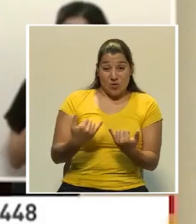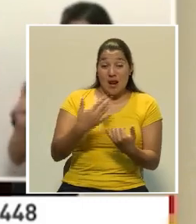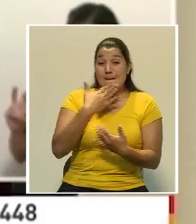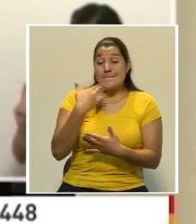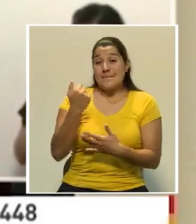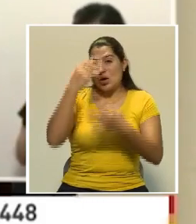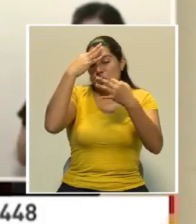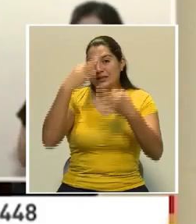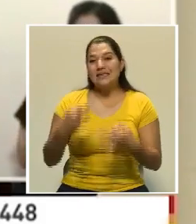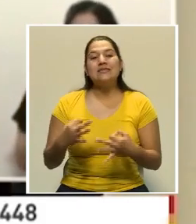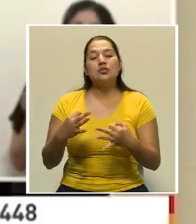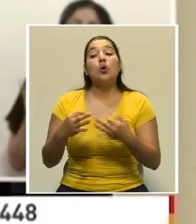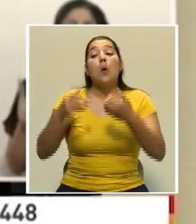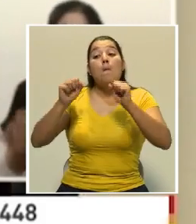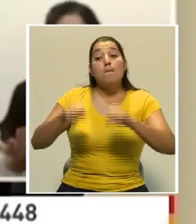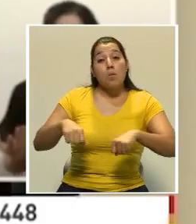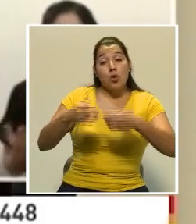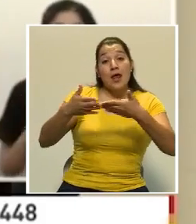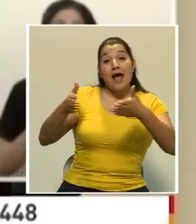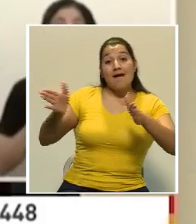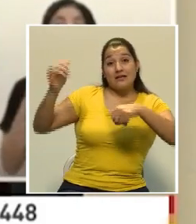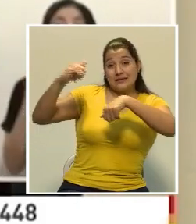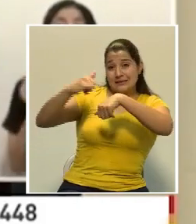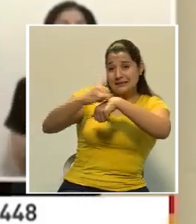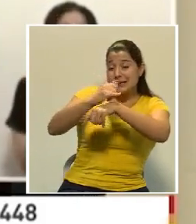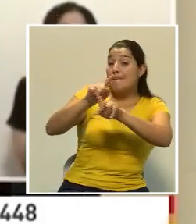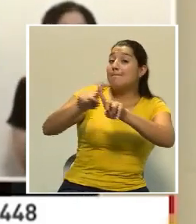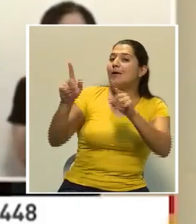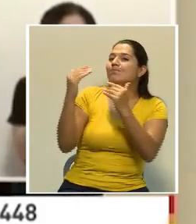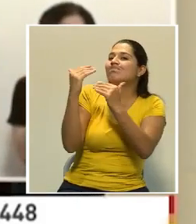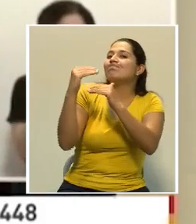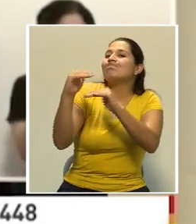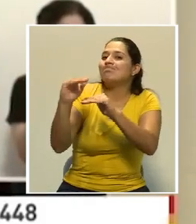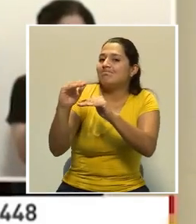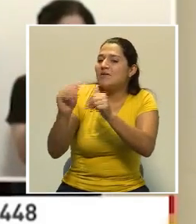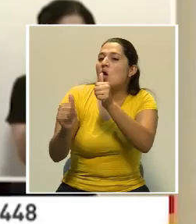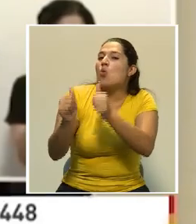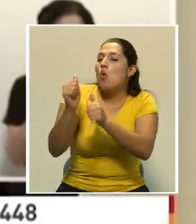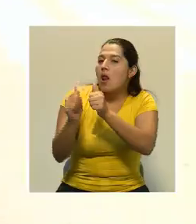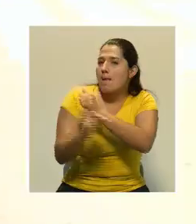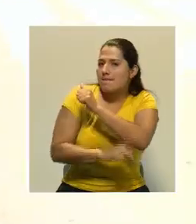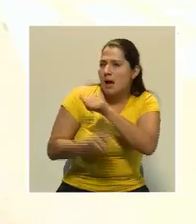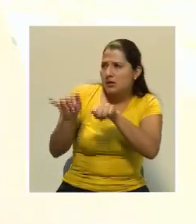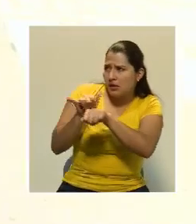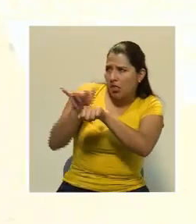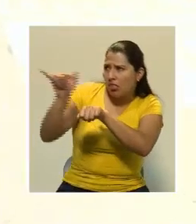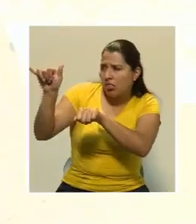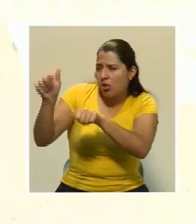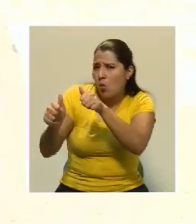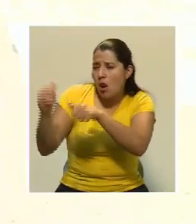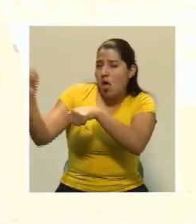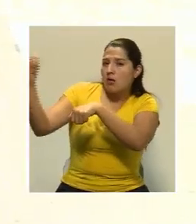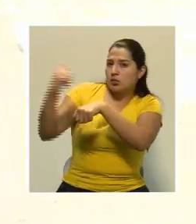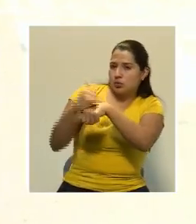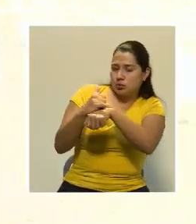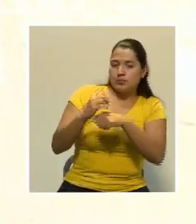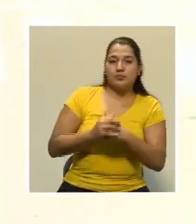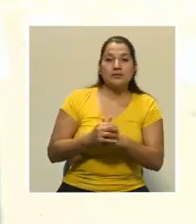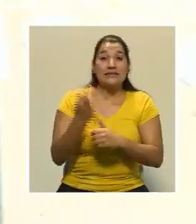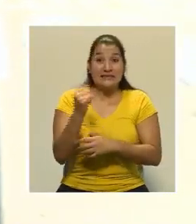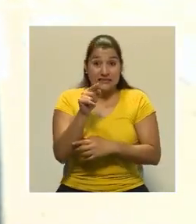significa una apertura bastante limitada de las rutas y ese análisis proseguirá en las próximas semanas. Eso sí,